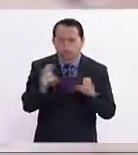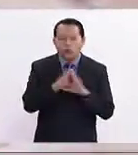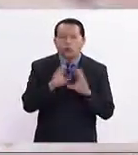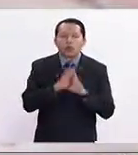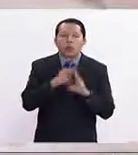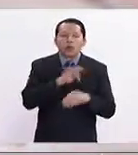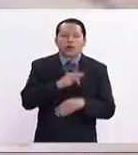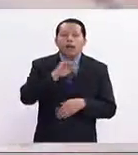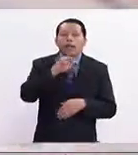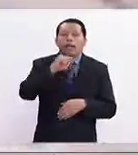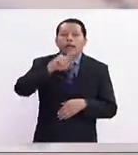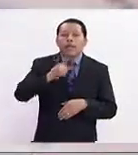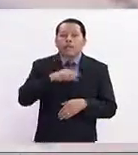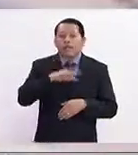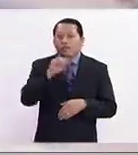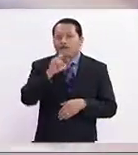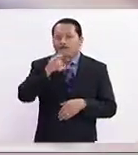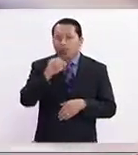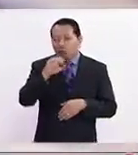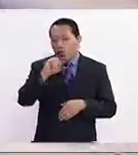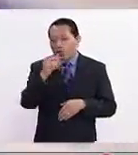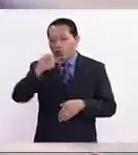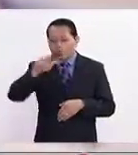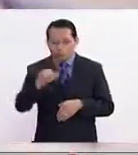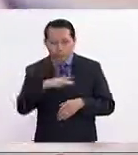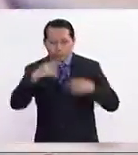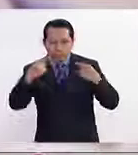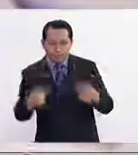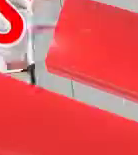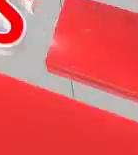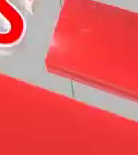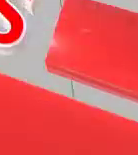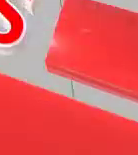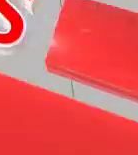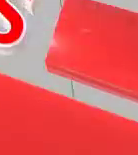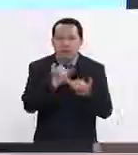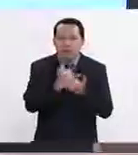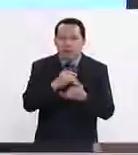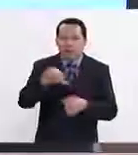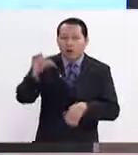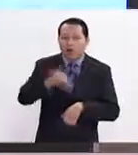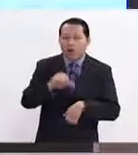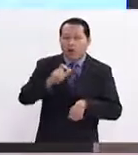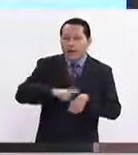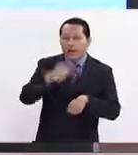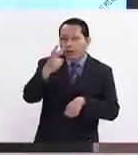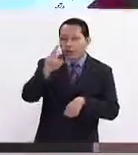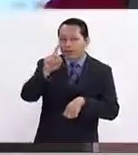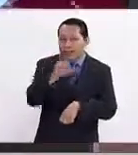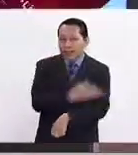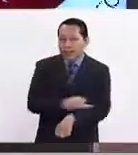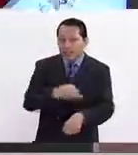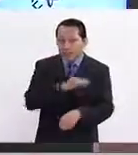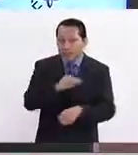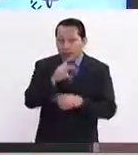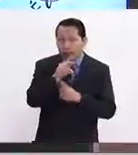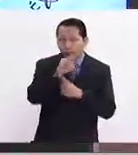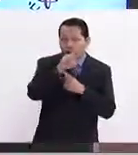de Lieja con Francisco Guillermo Ochoa en contra del Antwerp. ¿Y qué le parece a esta tarde? A partir de las 2:30 tenemos duelo mexicano, el